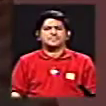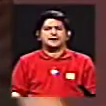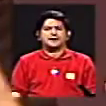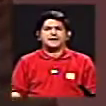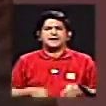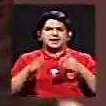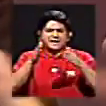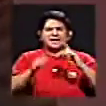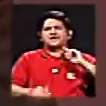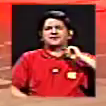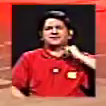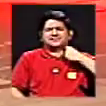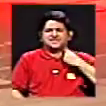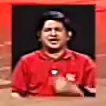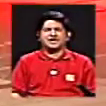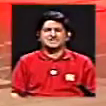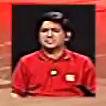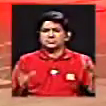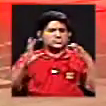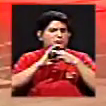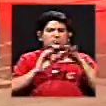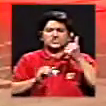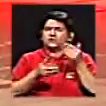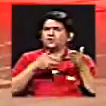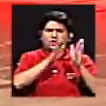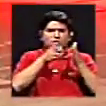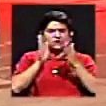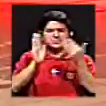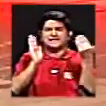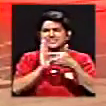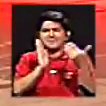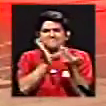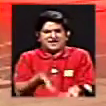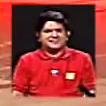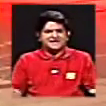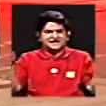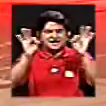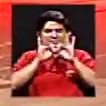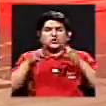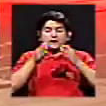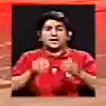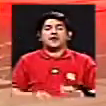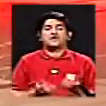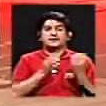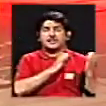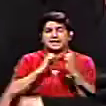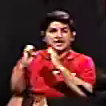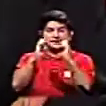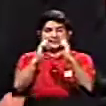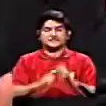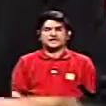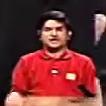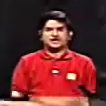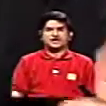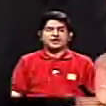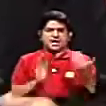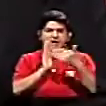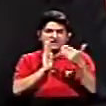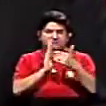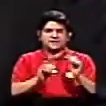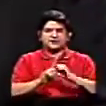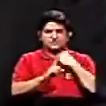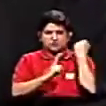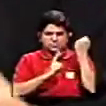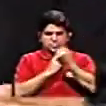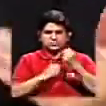nuevas sin conexión con el resto de la red vial, bueno, daños importantes en vías estratégicas causados por fenómenos naturales ordinarios como lo